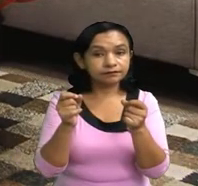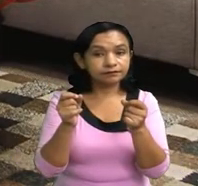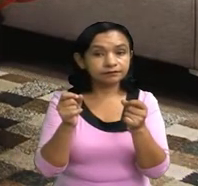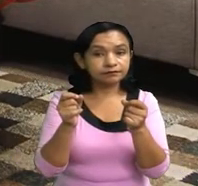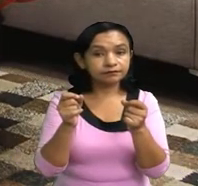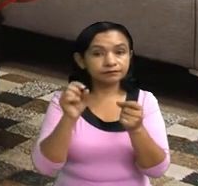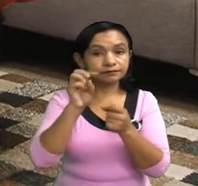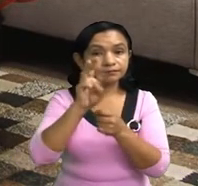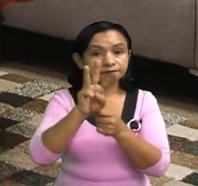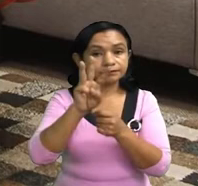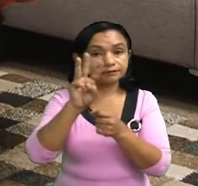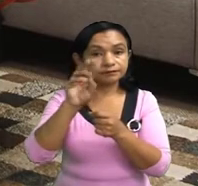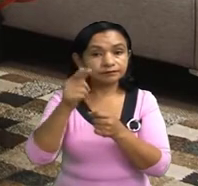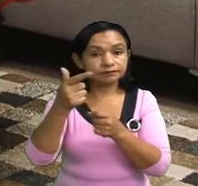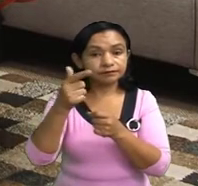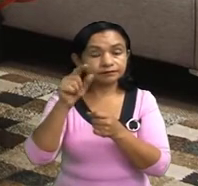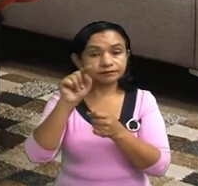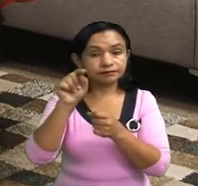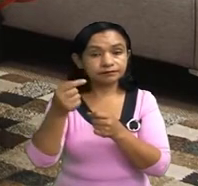el